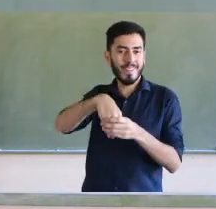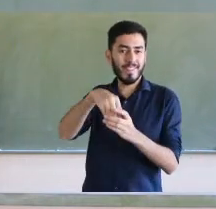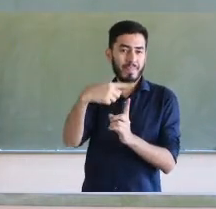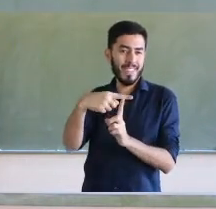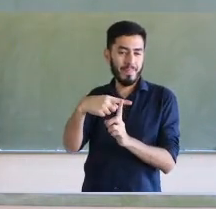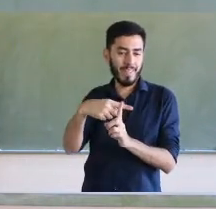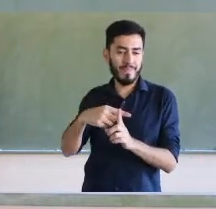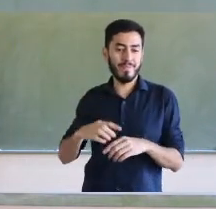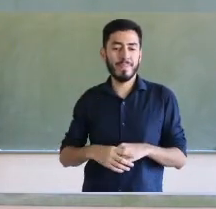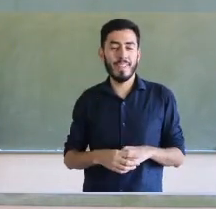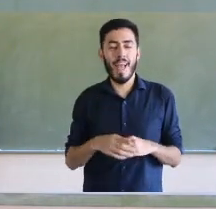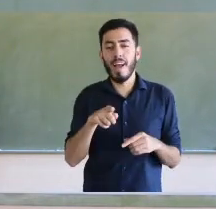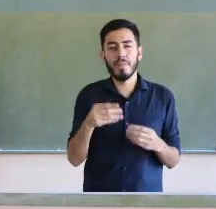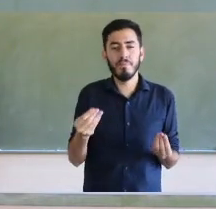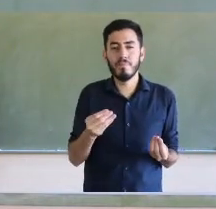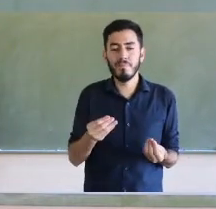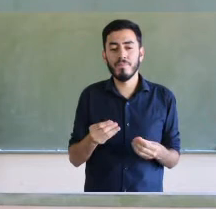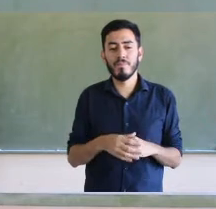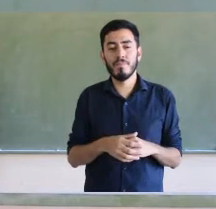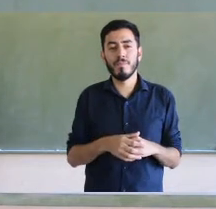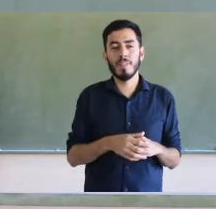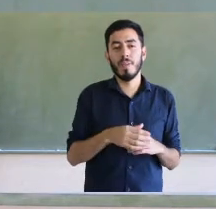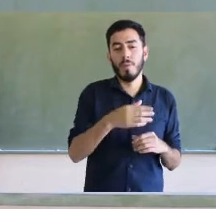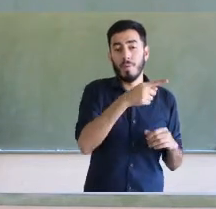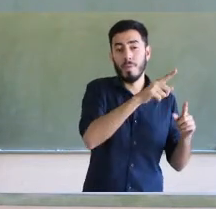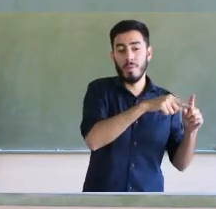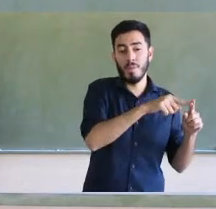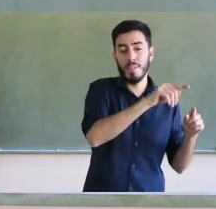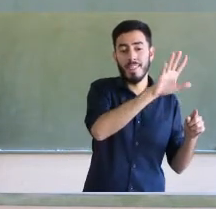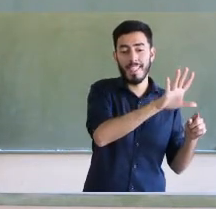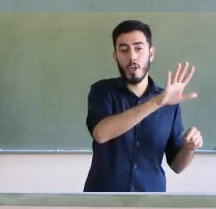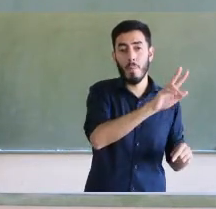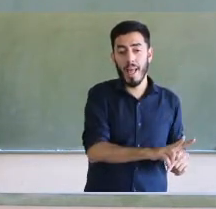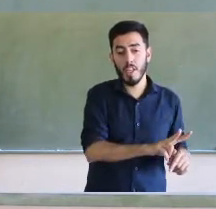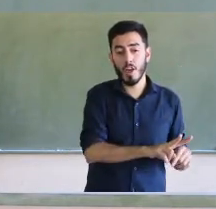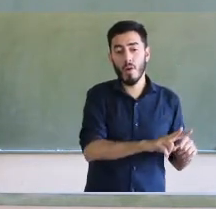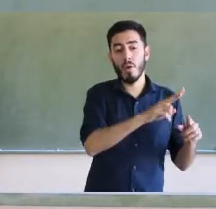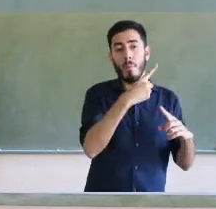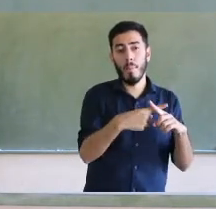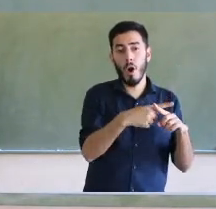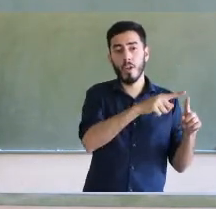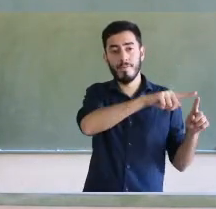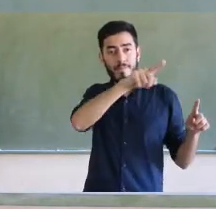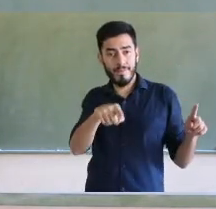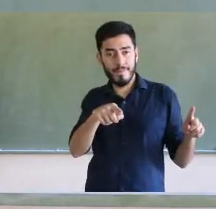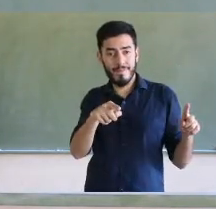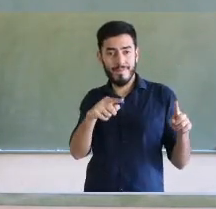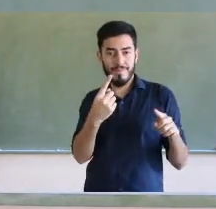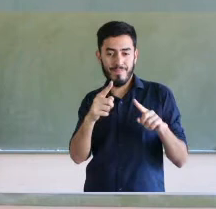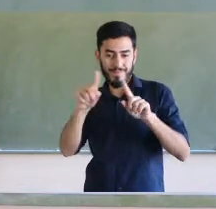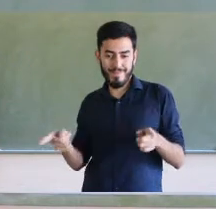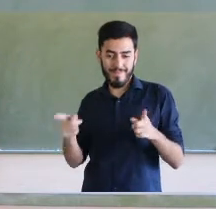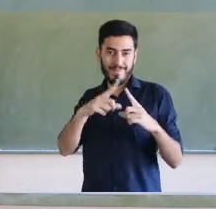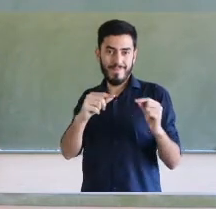paréntesis. ¿Qué hacemos con esto? Distribuimos el cinco medios, lo multiplicamos por el primer número que aparece en